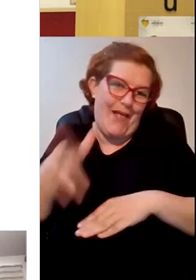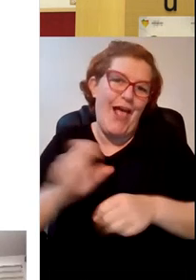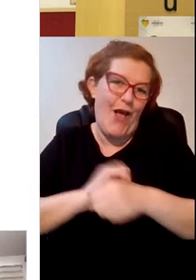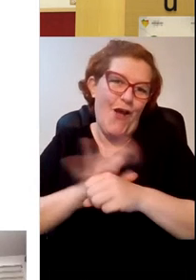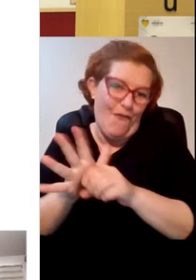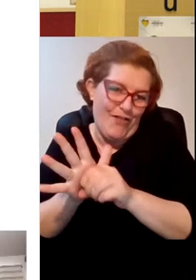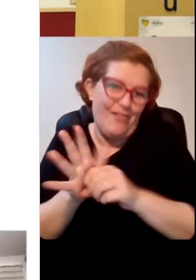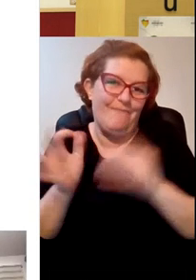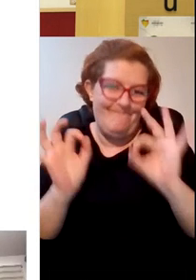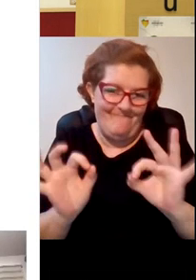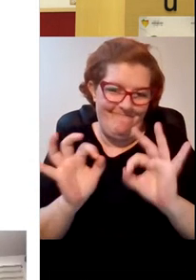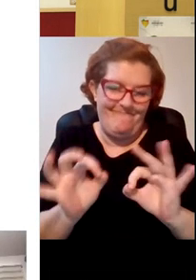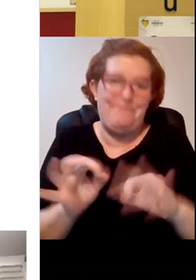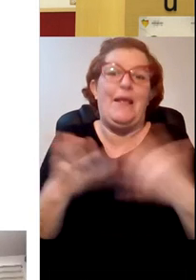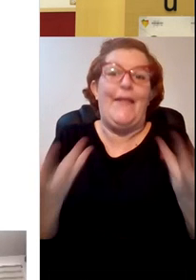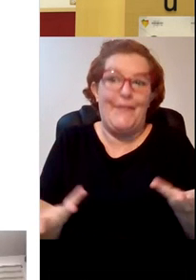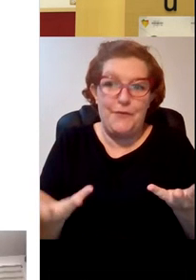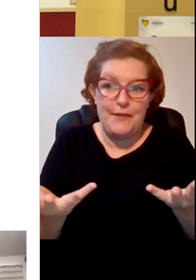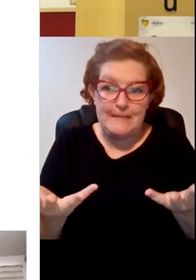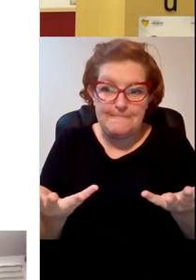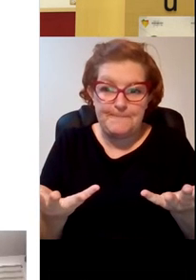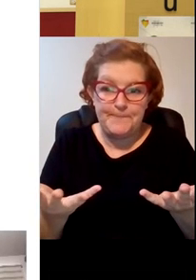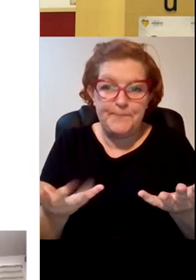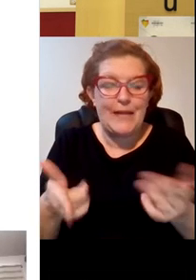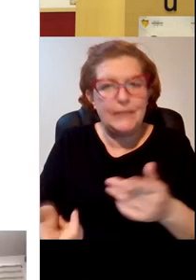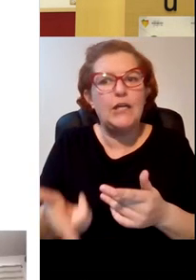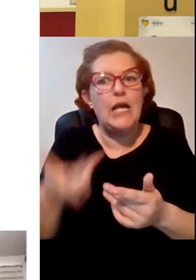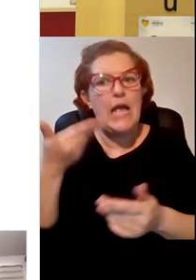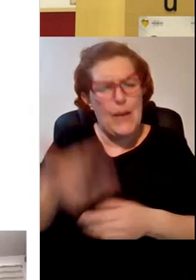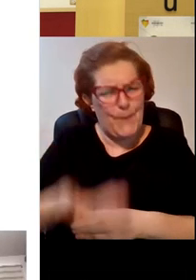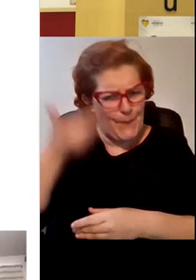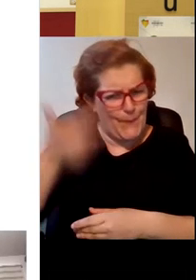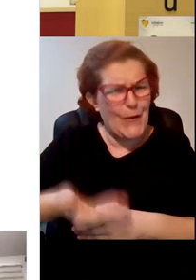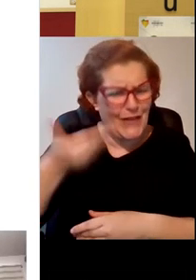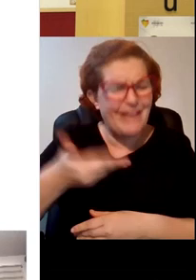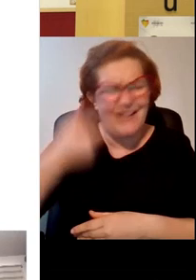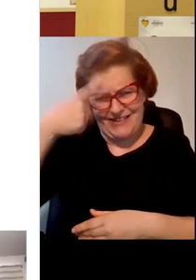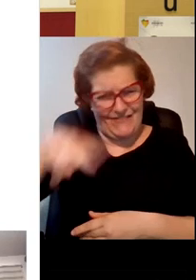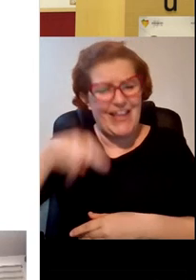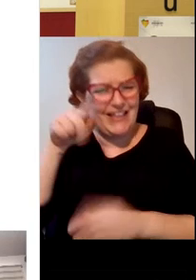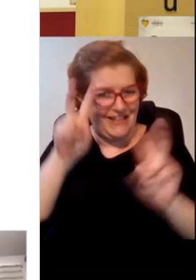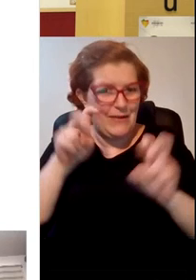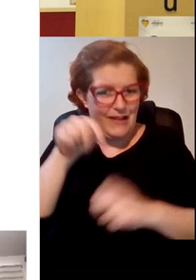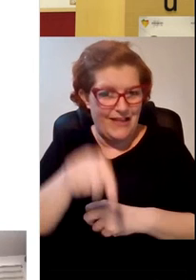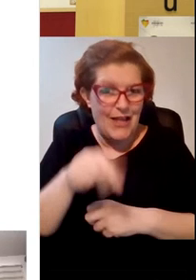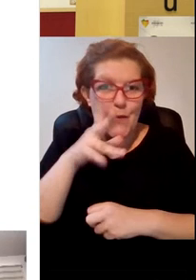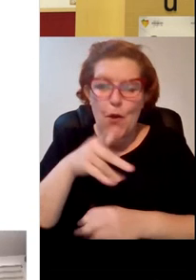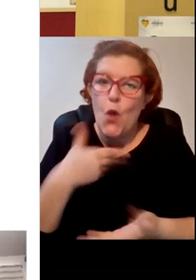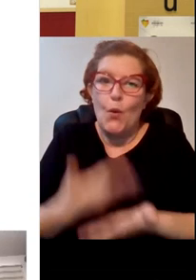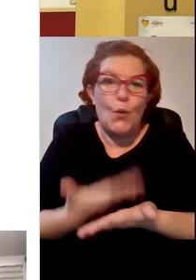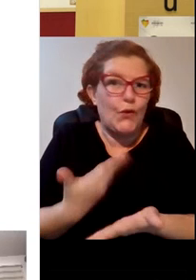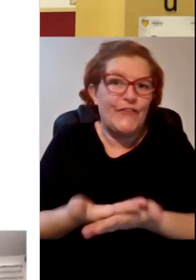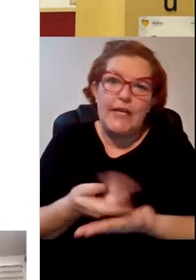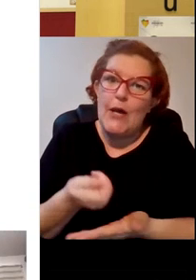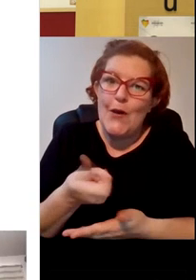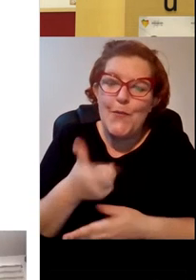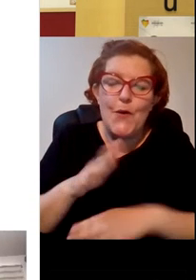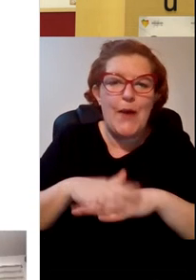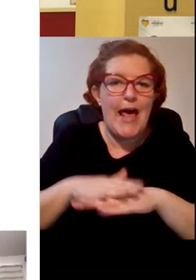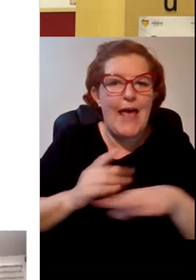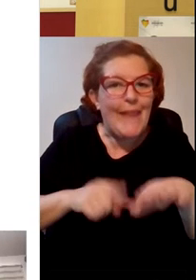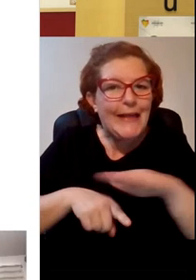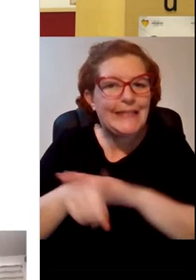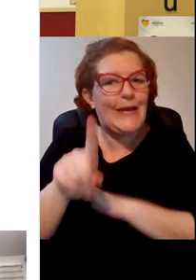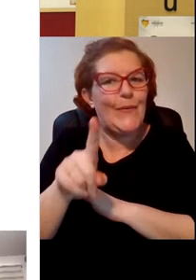19 entonces este dato yo creo que es absolutamente fundamental porque justifica de alguna manera el desarrollo